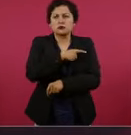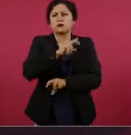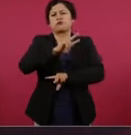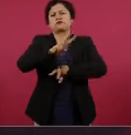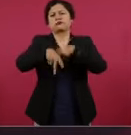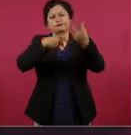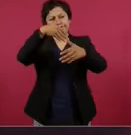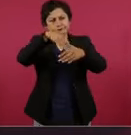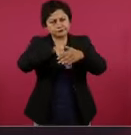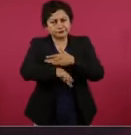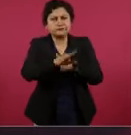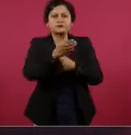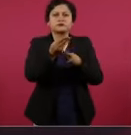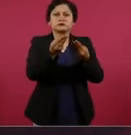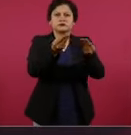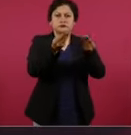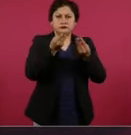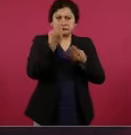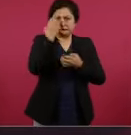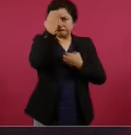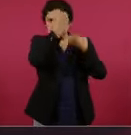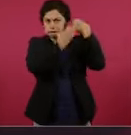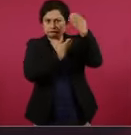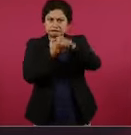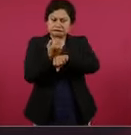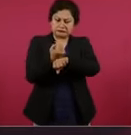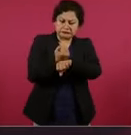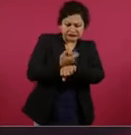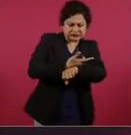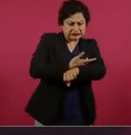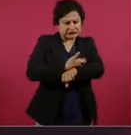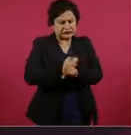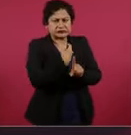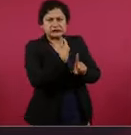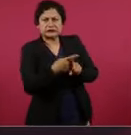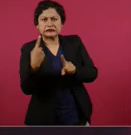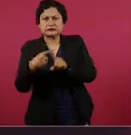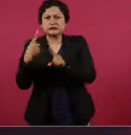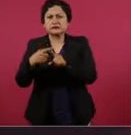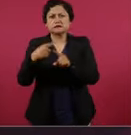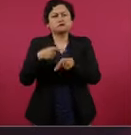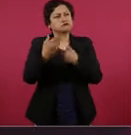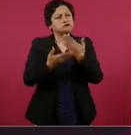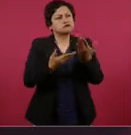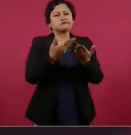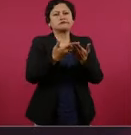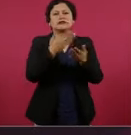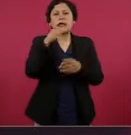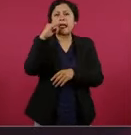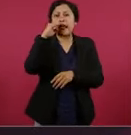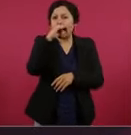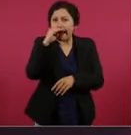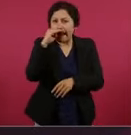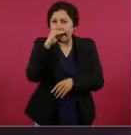necesitamos, y que no se pague absolutamente nada. En el caso de los